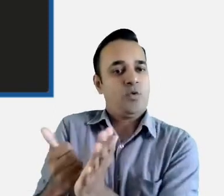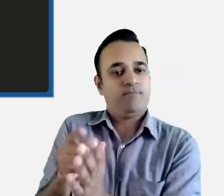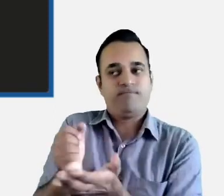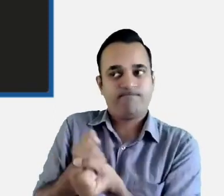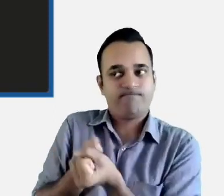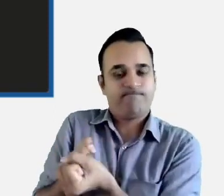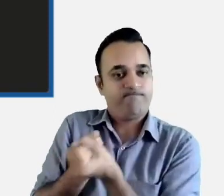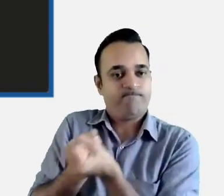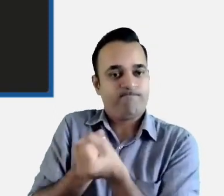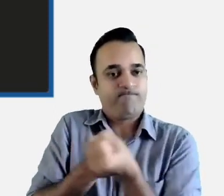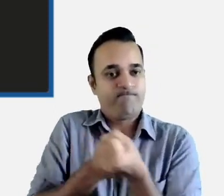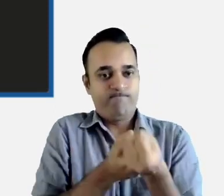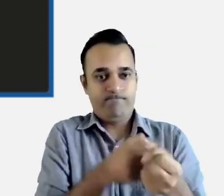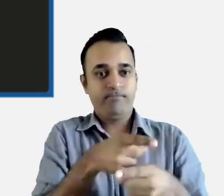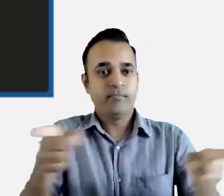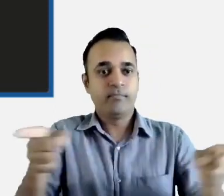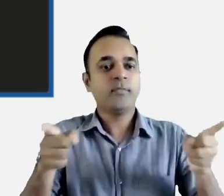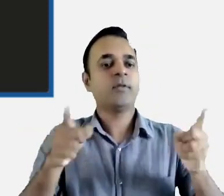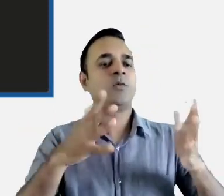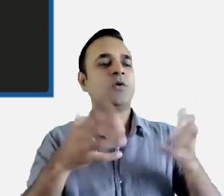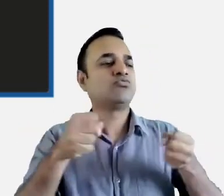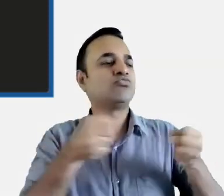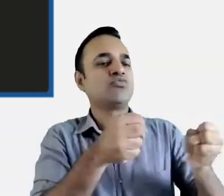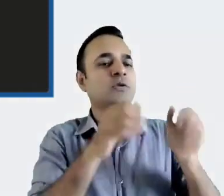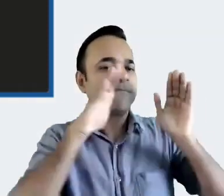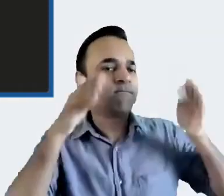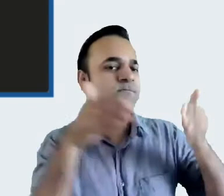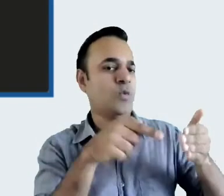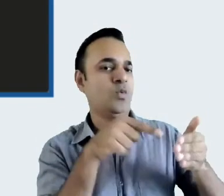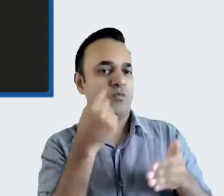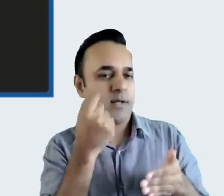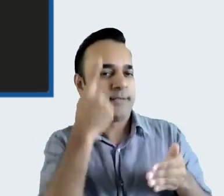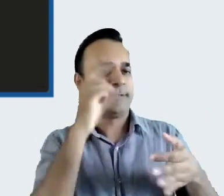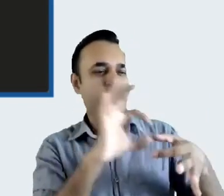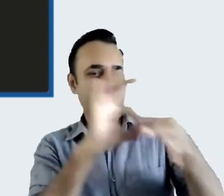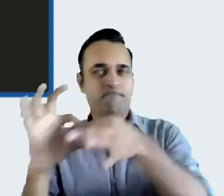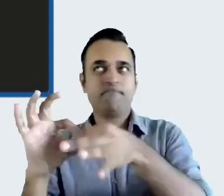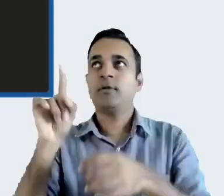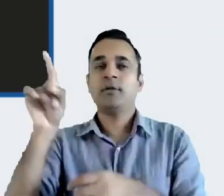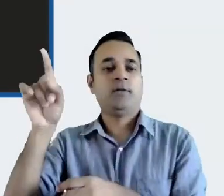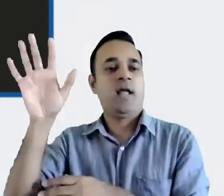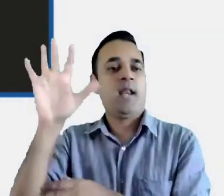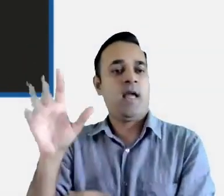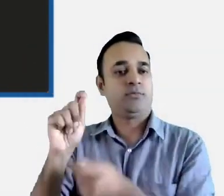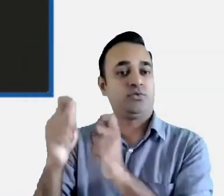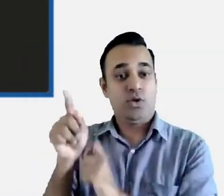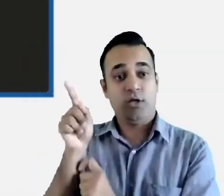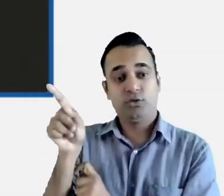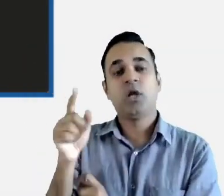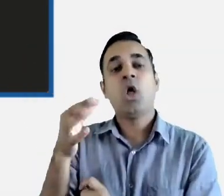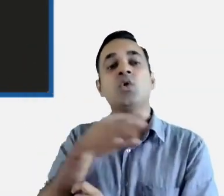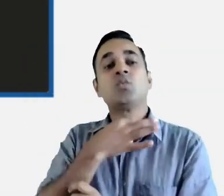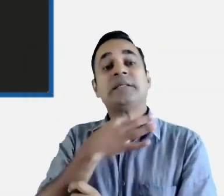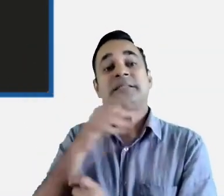evidencia, con el propósito de alcanzar una planificación integral compatible con el clima.